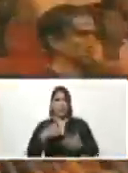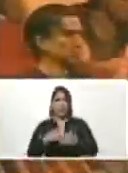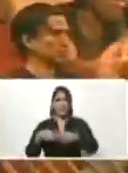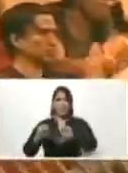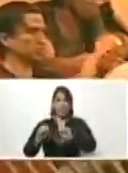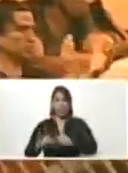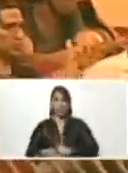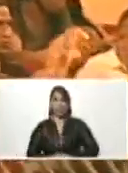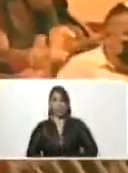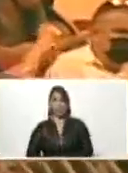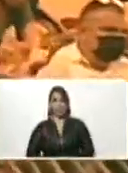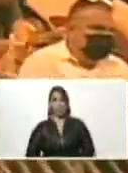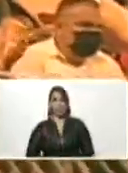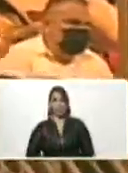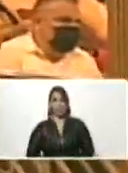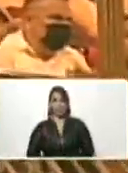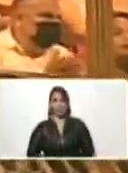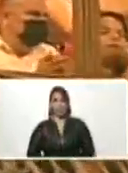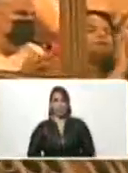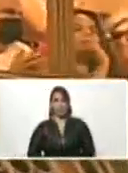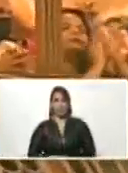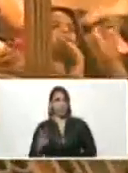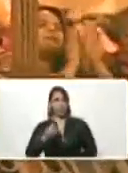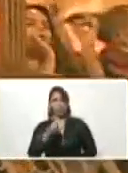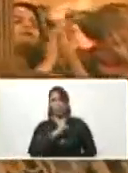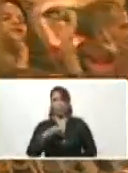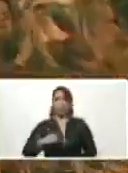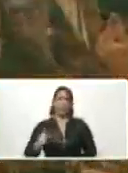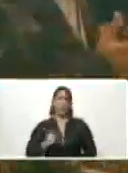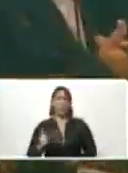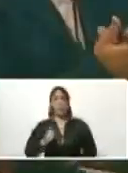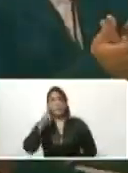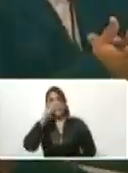antiimperialistas. No somos cualquier pueblo,